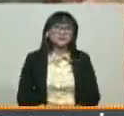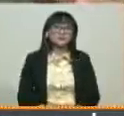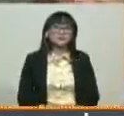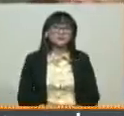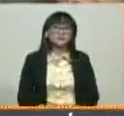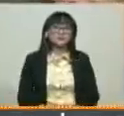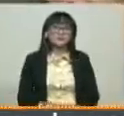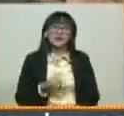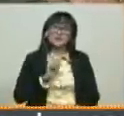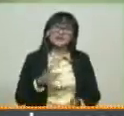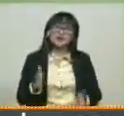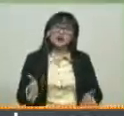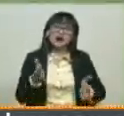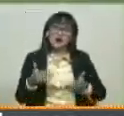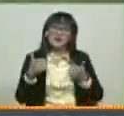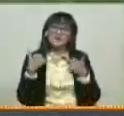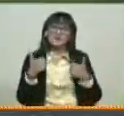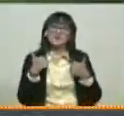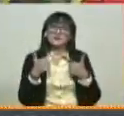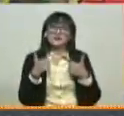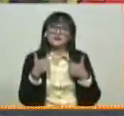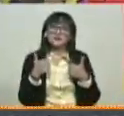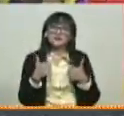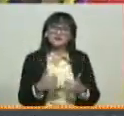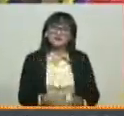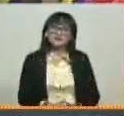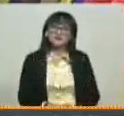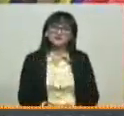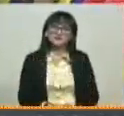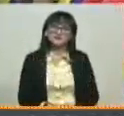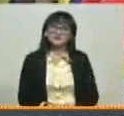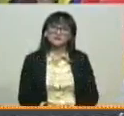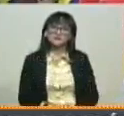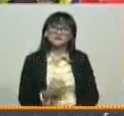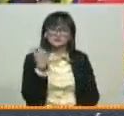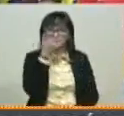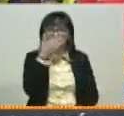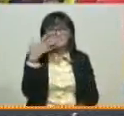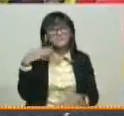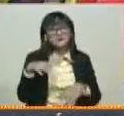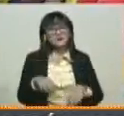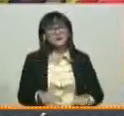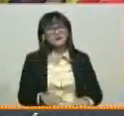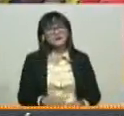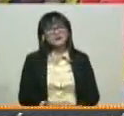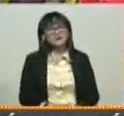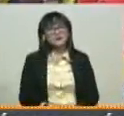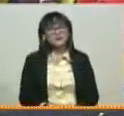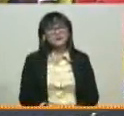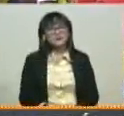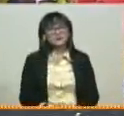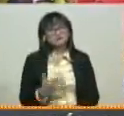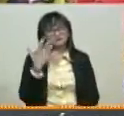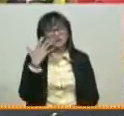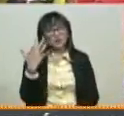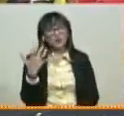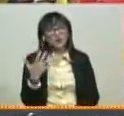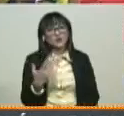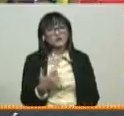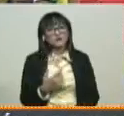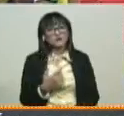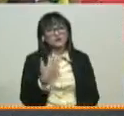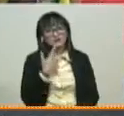Tenemos que ganar y ganar bien, porque el imperialismo, ustedes han visto lo que ha